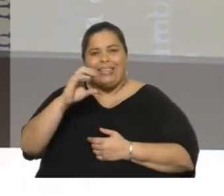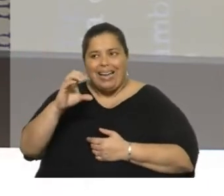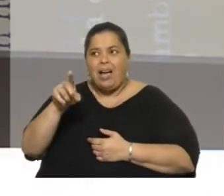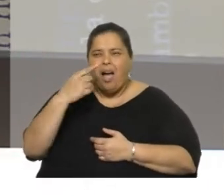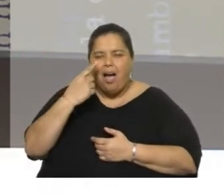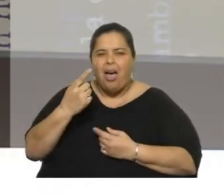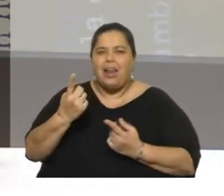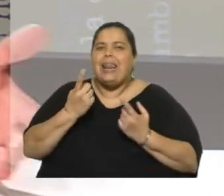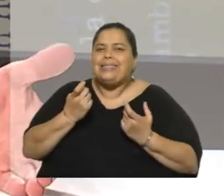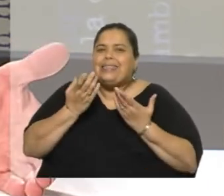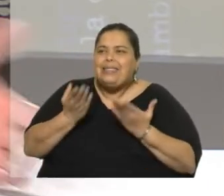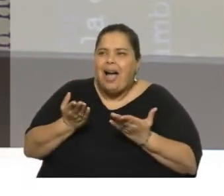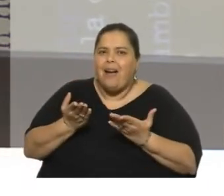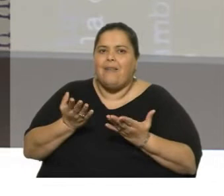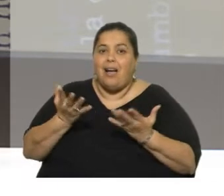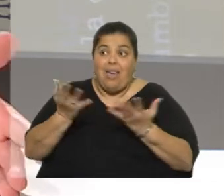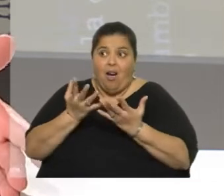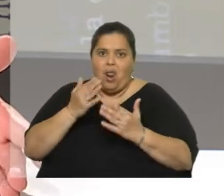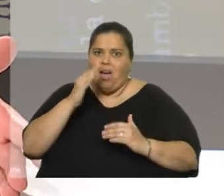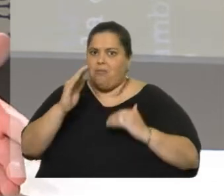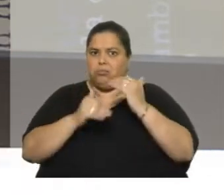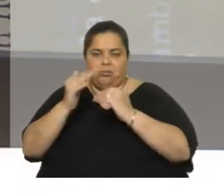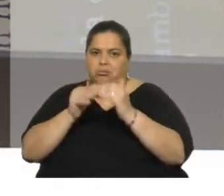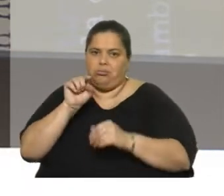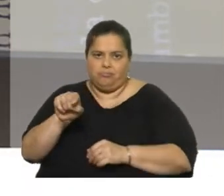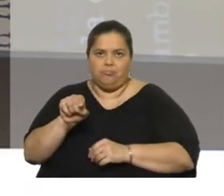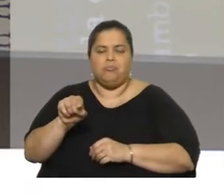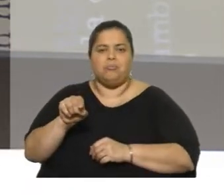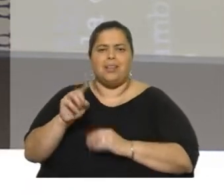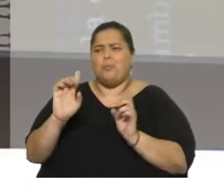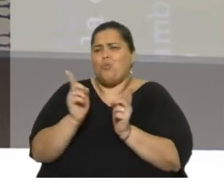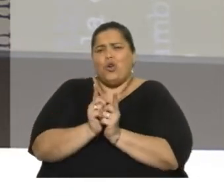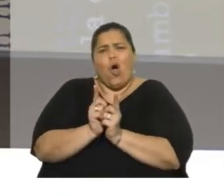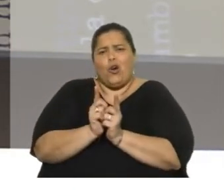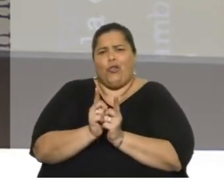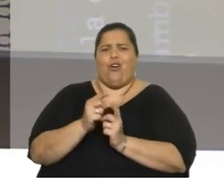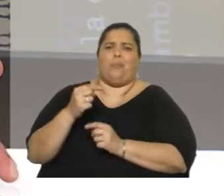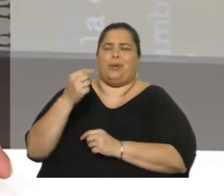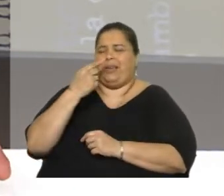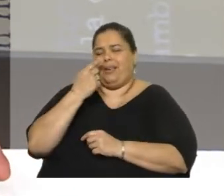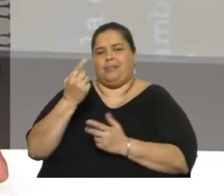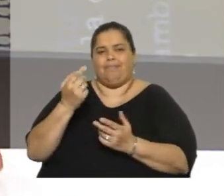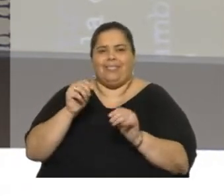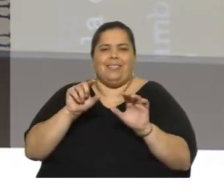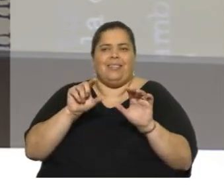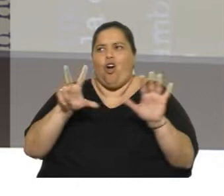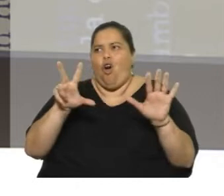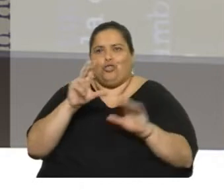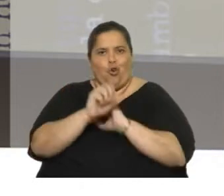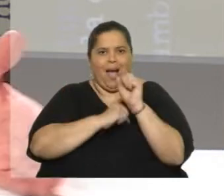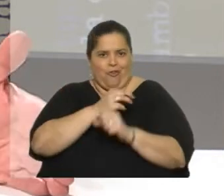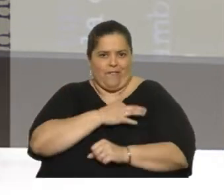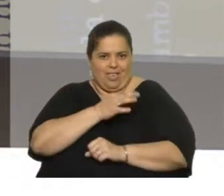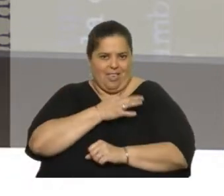era necesaria y ha sido en esta corta trayectoria, es imposible medir una universidad en 7-8 años, ¿no? Pero digo, bueno,